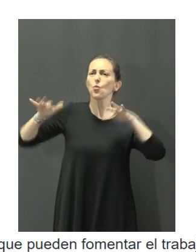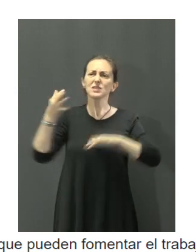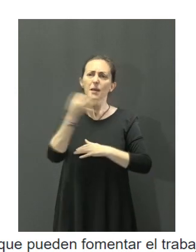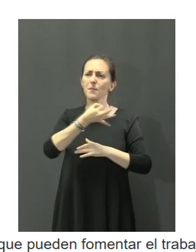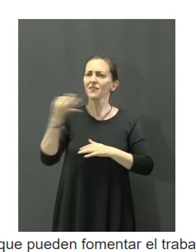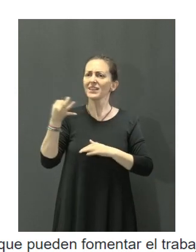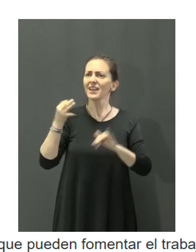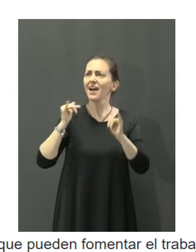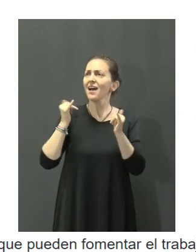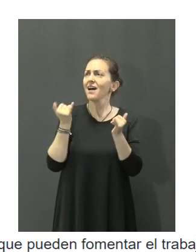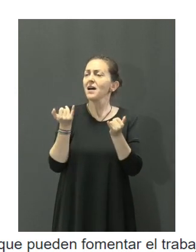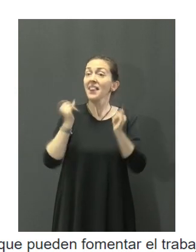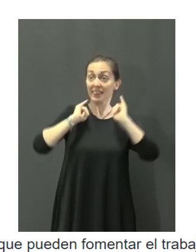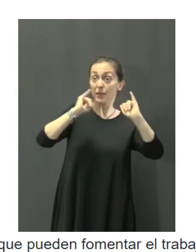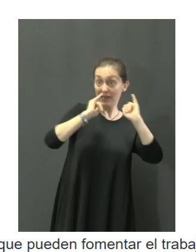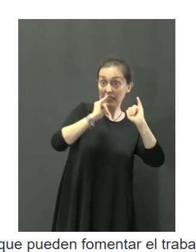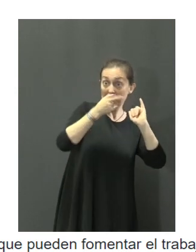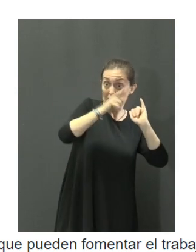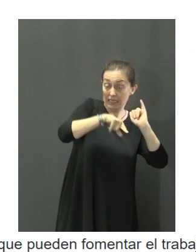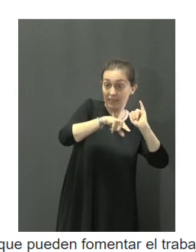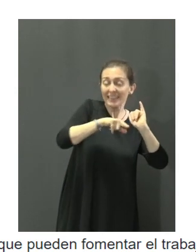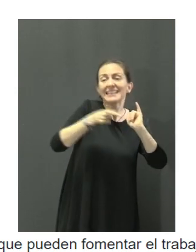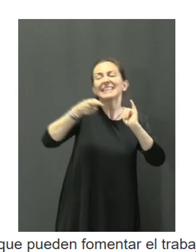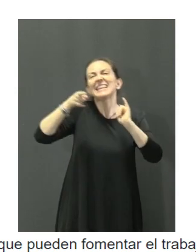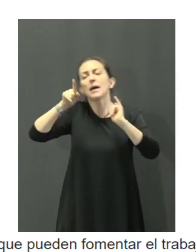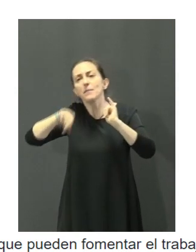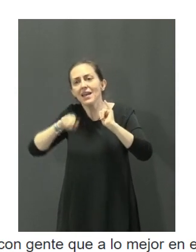para, además de divertirte,